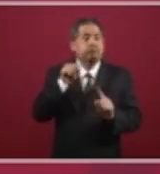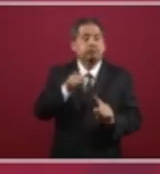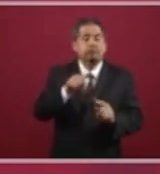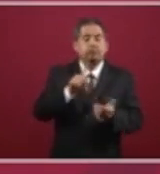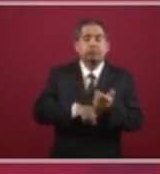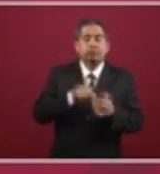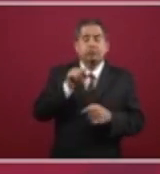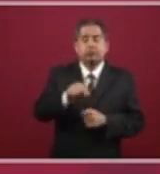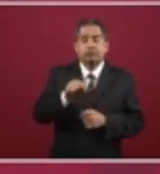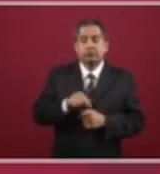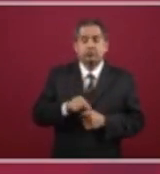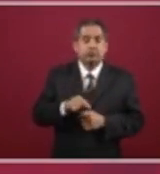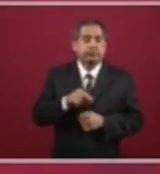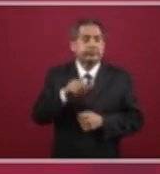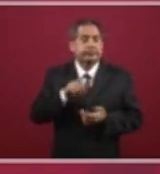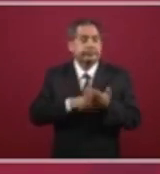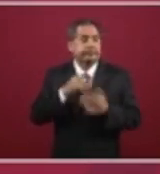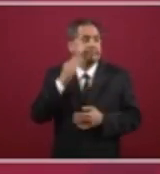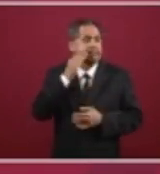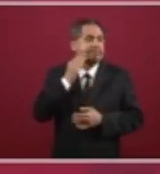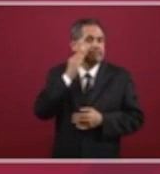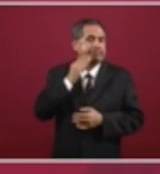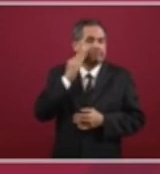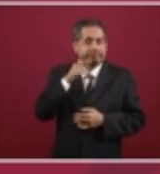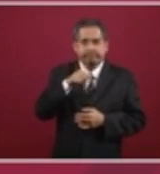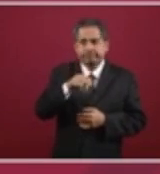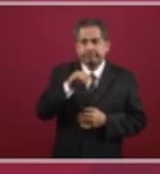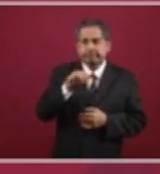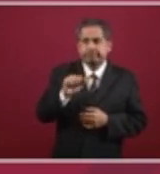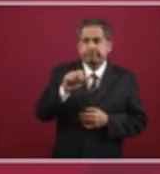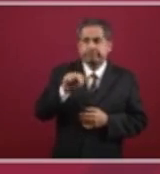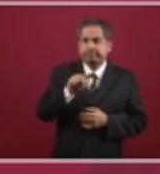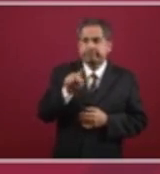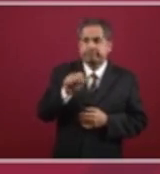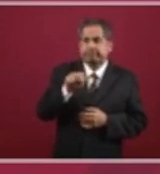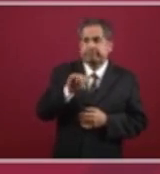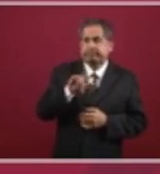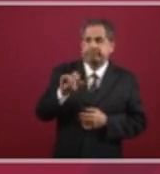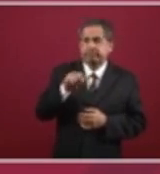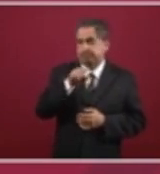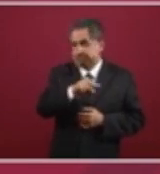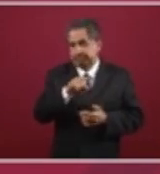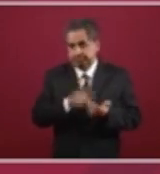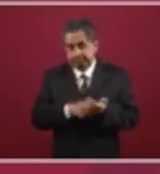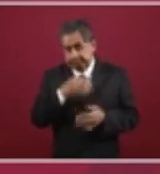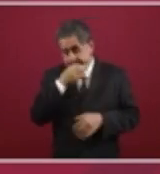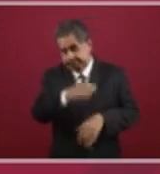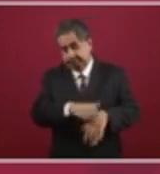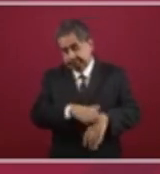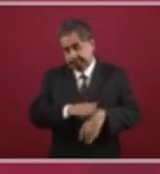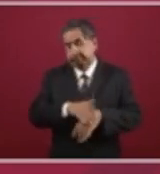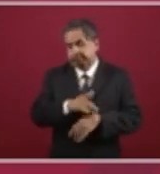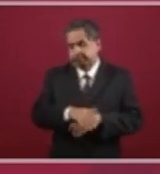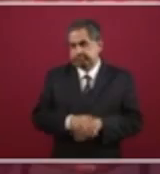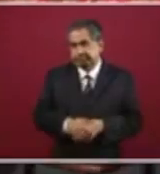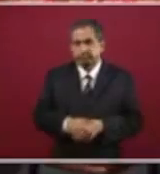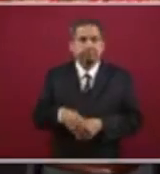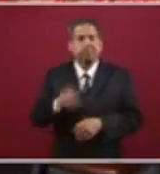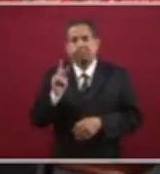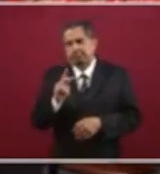de Manzanillo, para darle un dato, nada más.